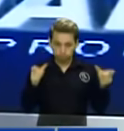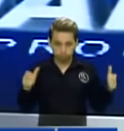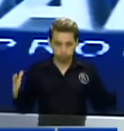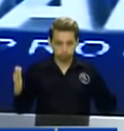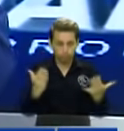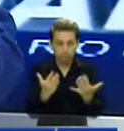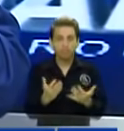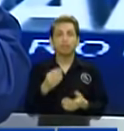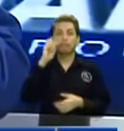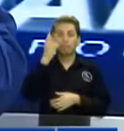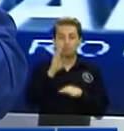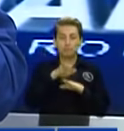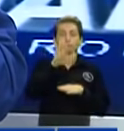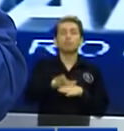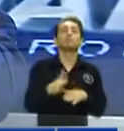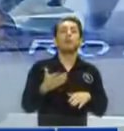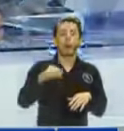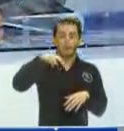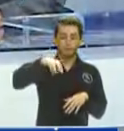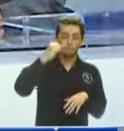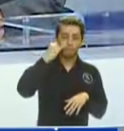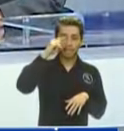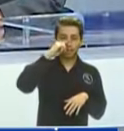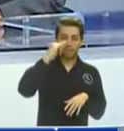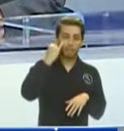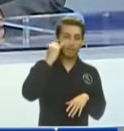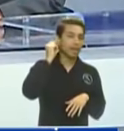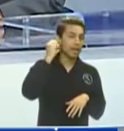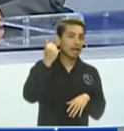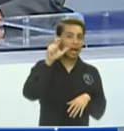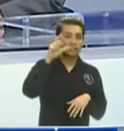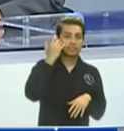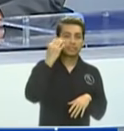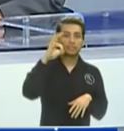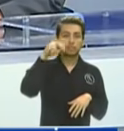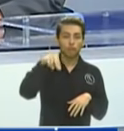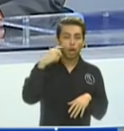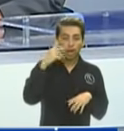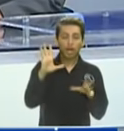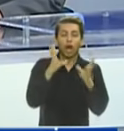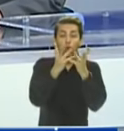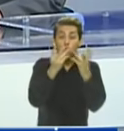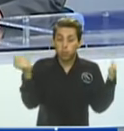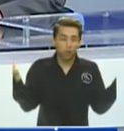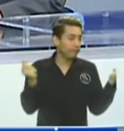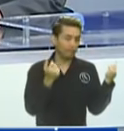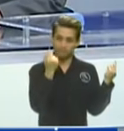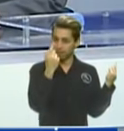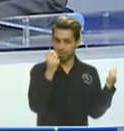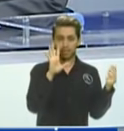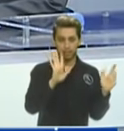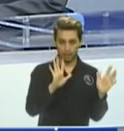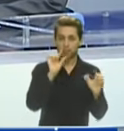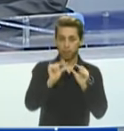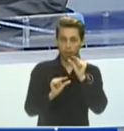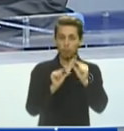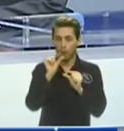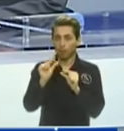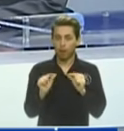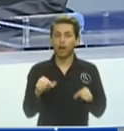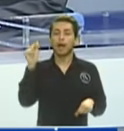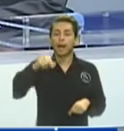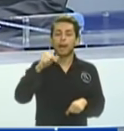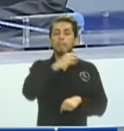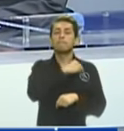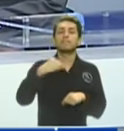fase de contención. No hemos llegado a la mitigación, no se ha ido de las manos. La capacidad instalada de salud pública todavía